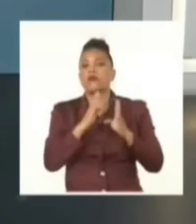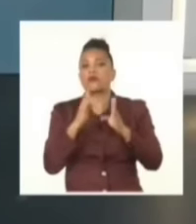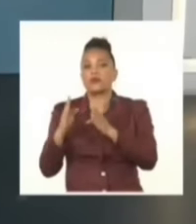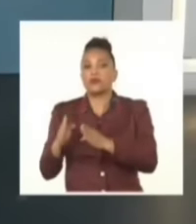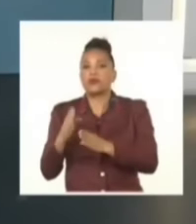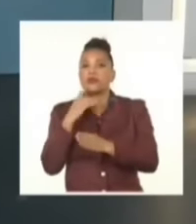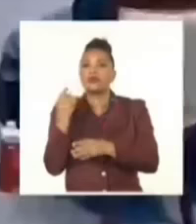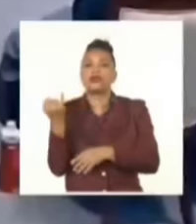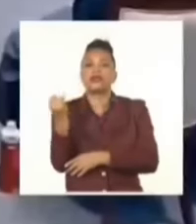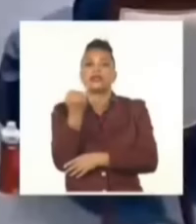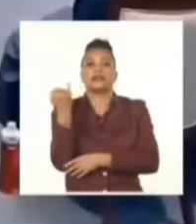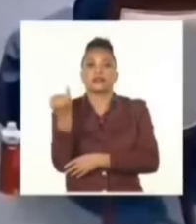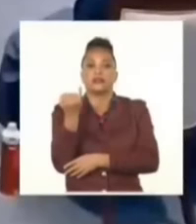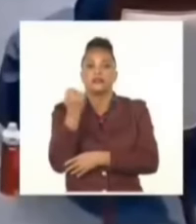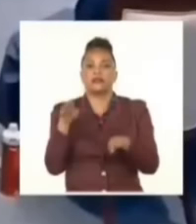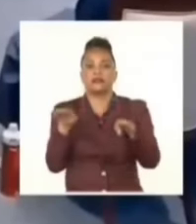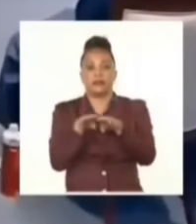justo y